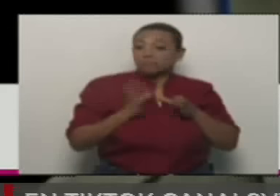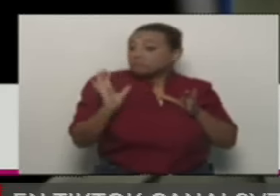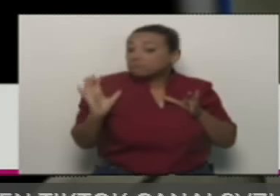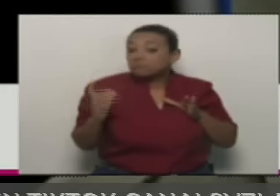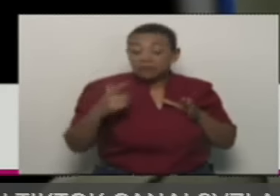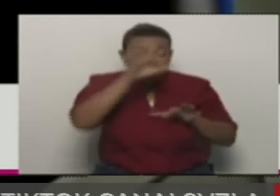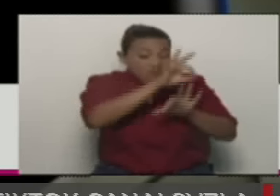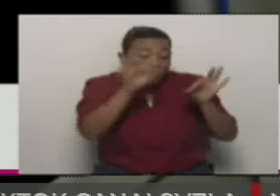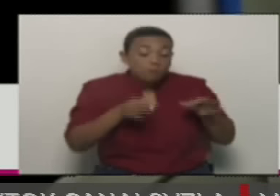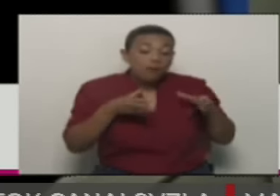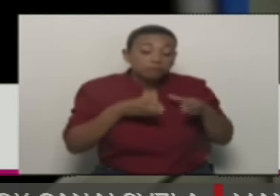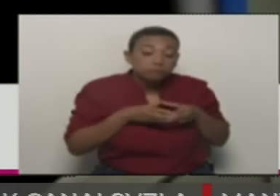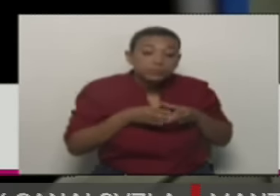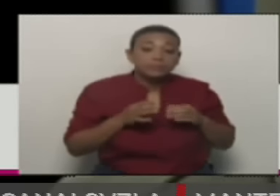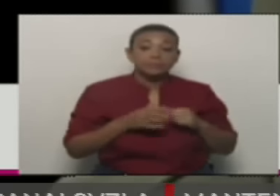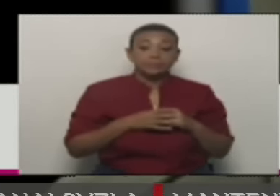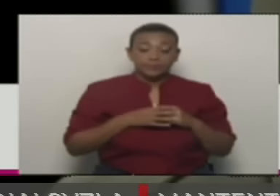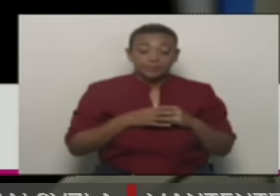mundo.